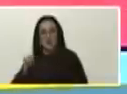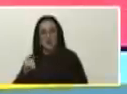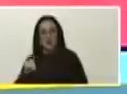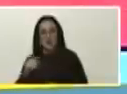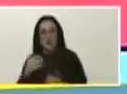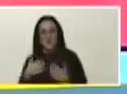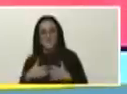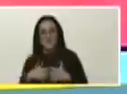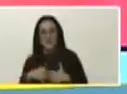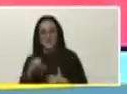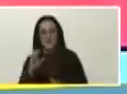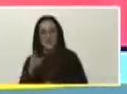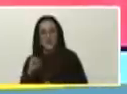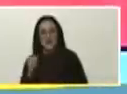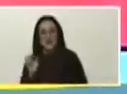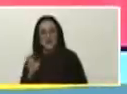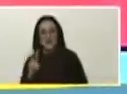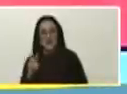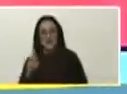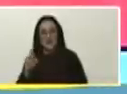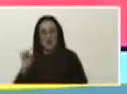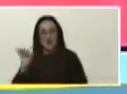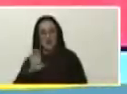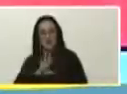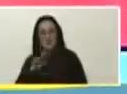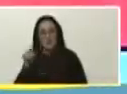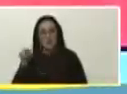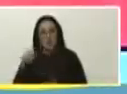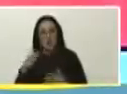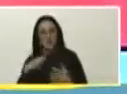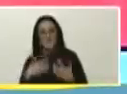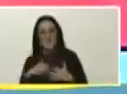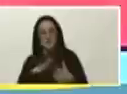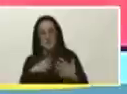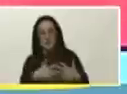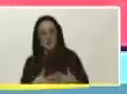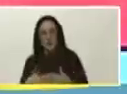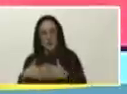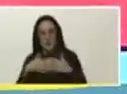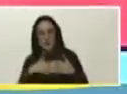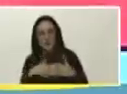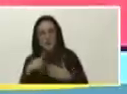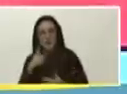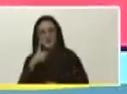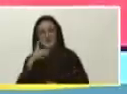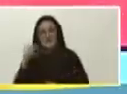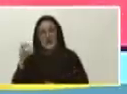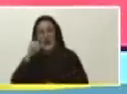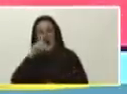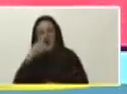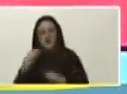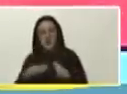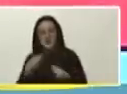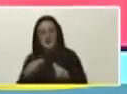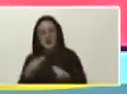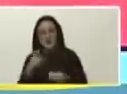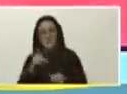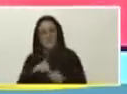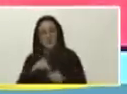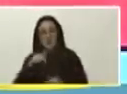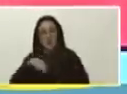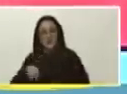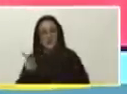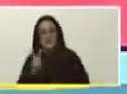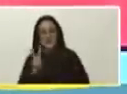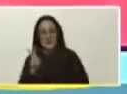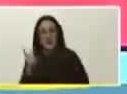La empresa Chevron es la empresa de los Estados Unidos. Tiene 100 años produciendo petróleo en Venezuela. No